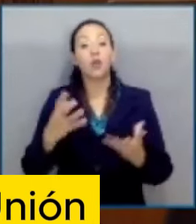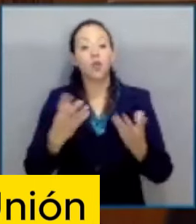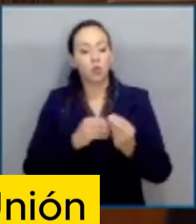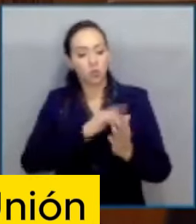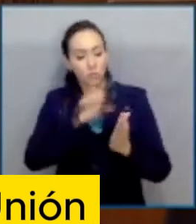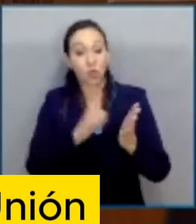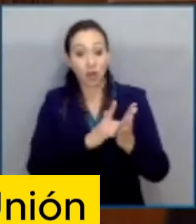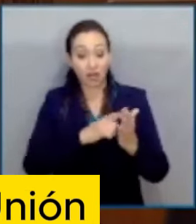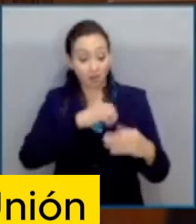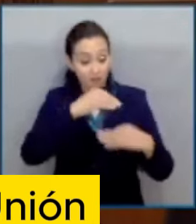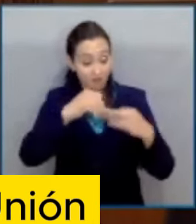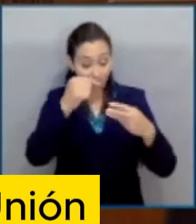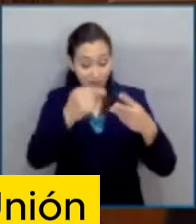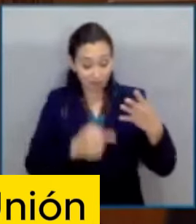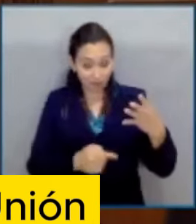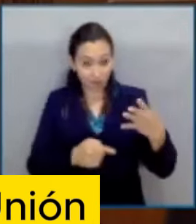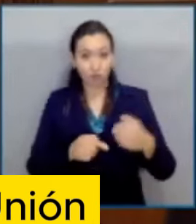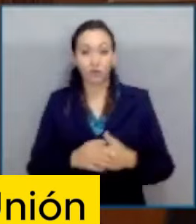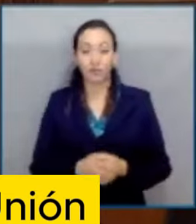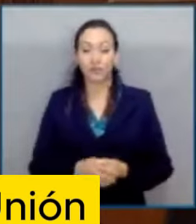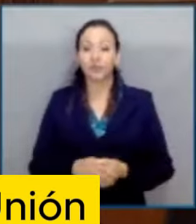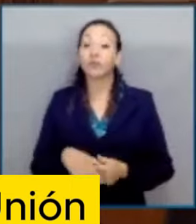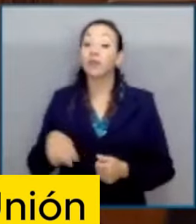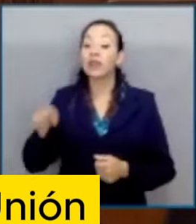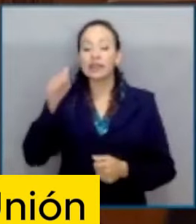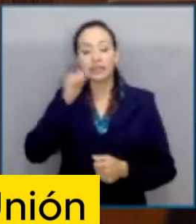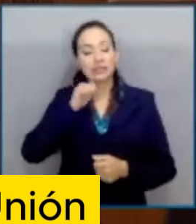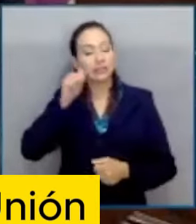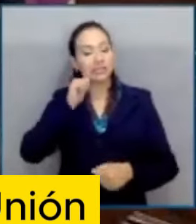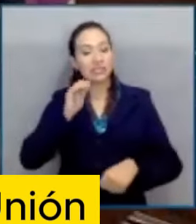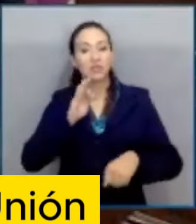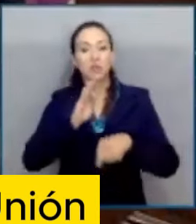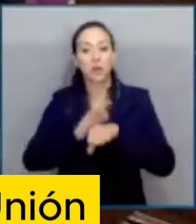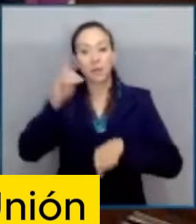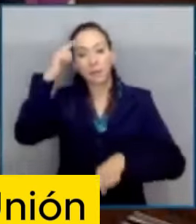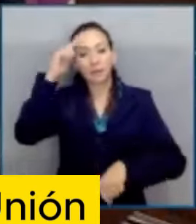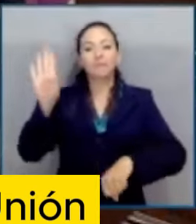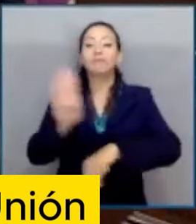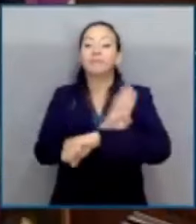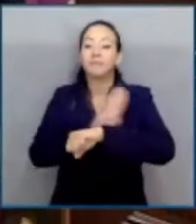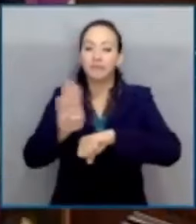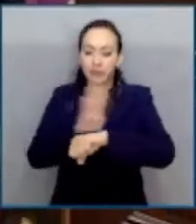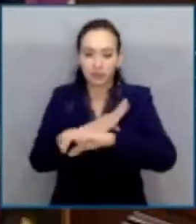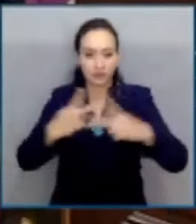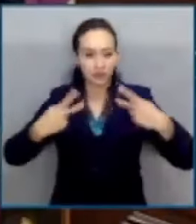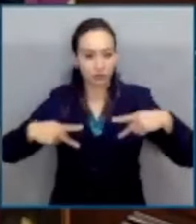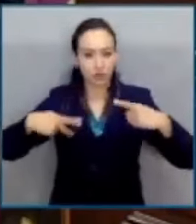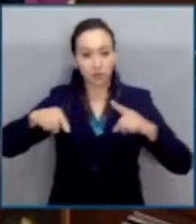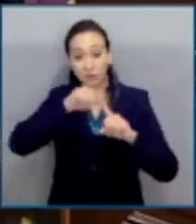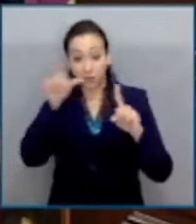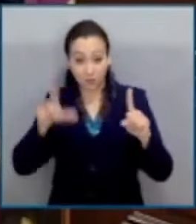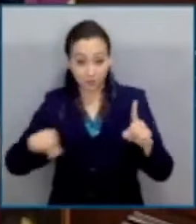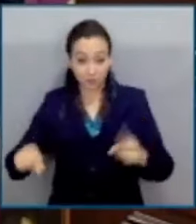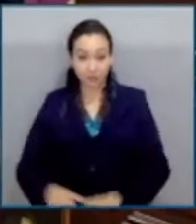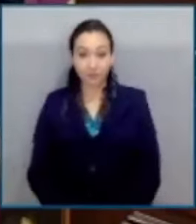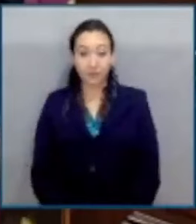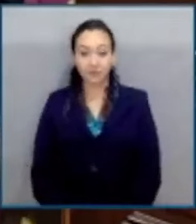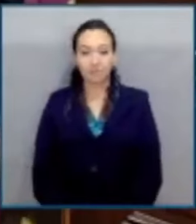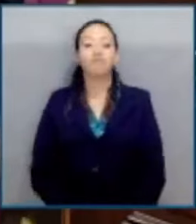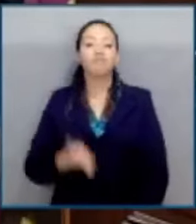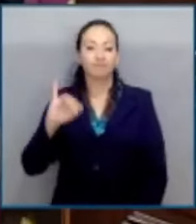emanen, mirando en todo por el bien y prosperidad de la Unión. Sí,